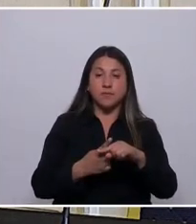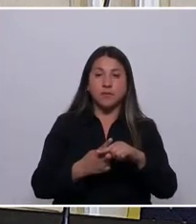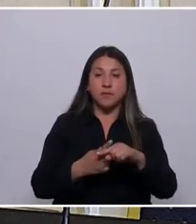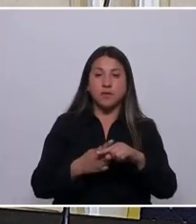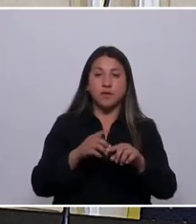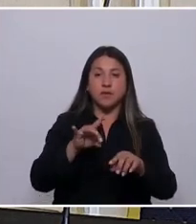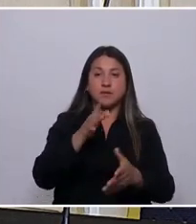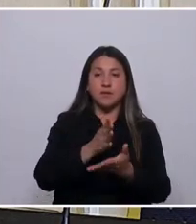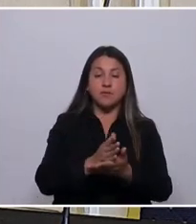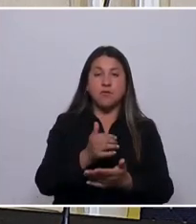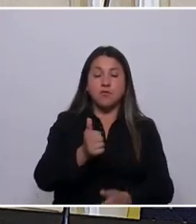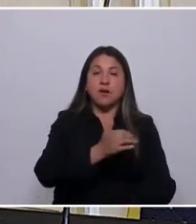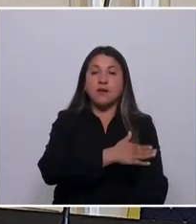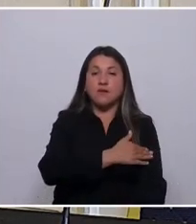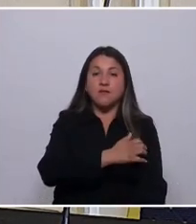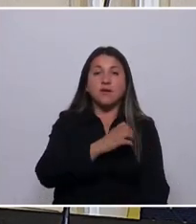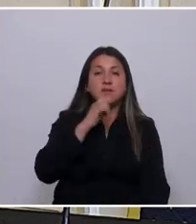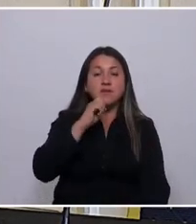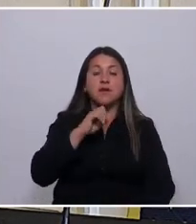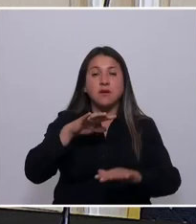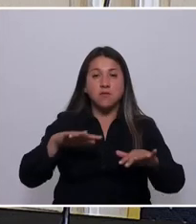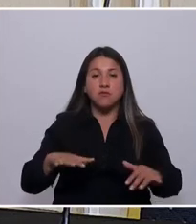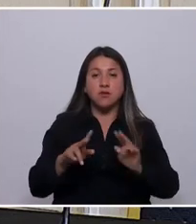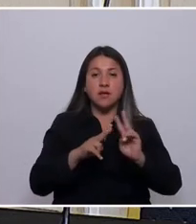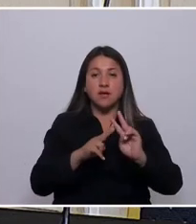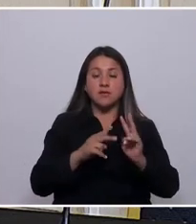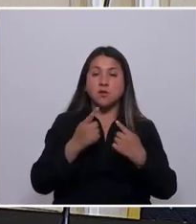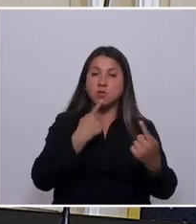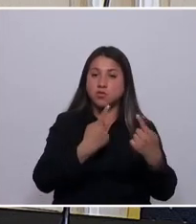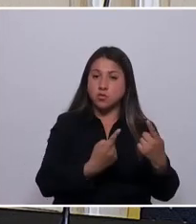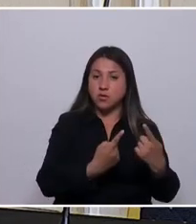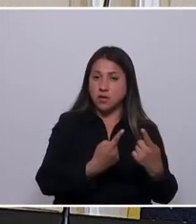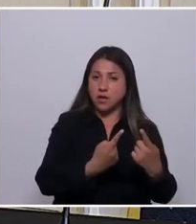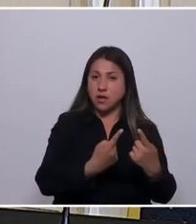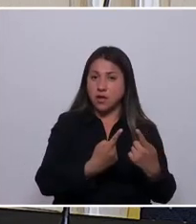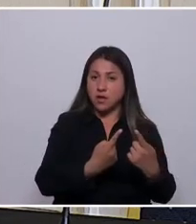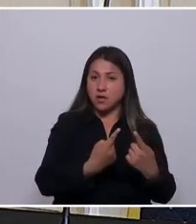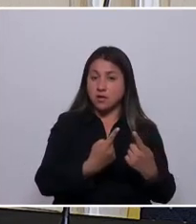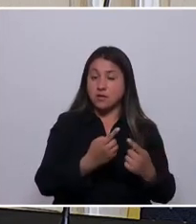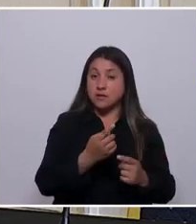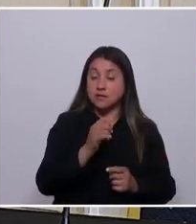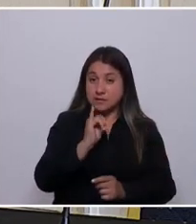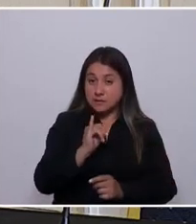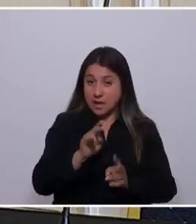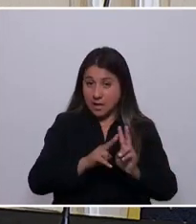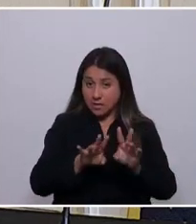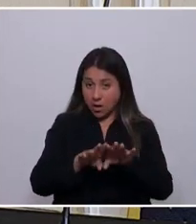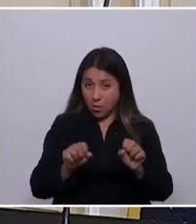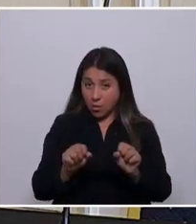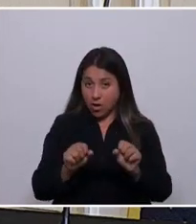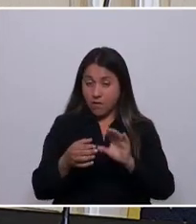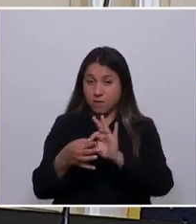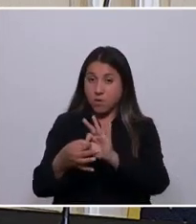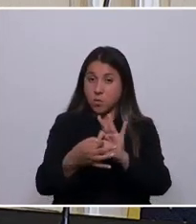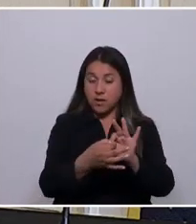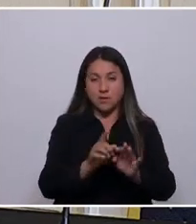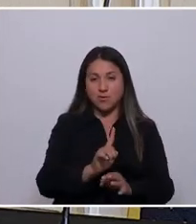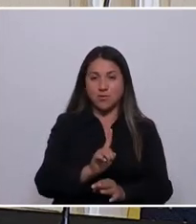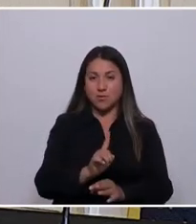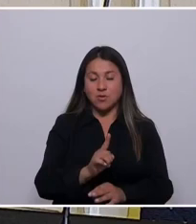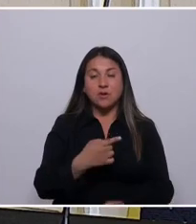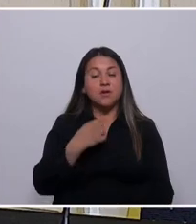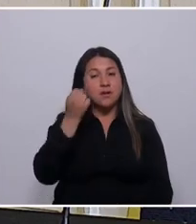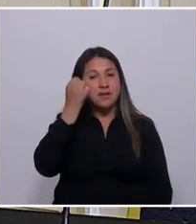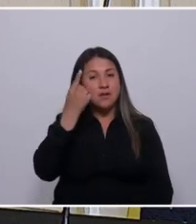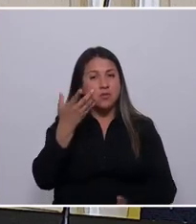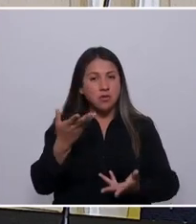la buena fe implica un esfuerzo de realizar la consulta, pero no necesariamente de llegar a acuerdos vinculantes, porque cuando entendemos que